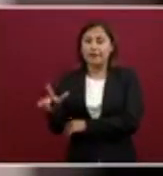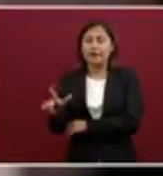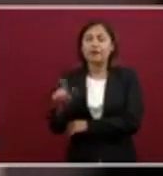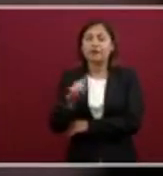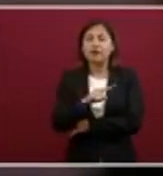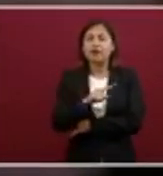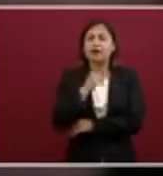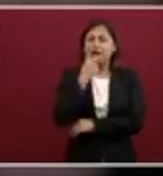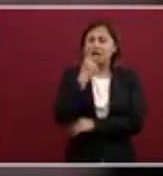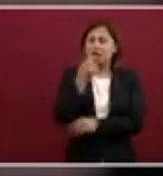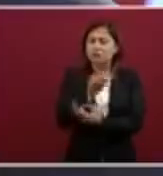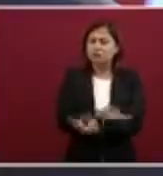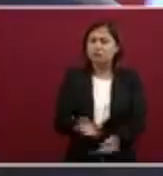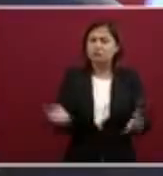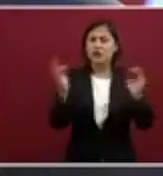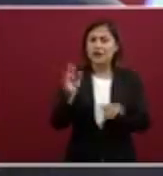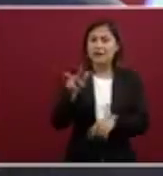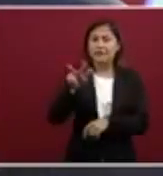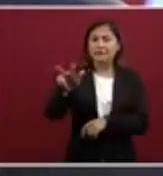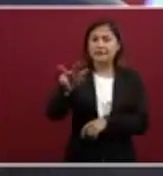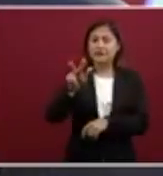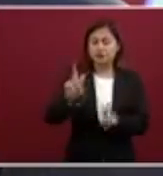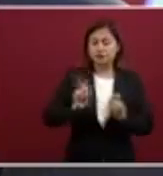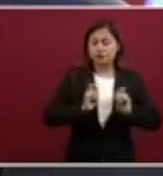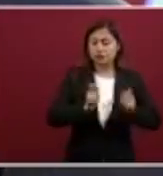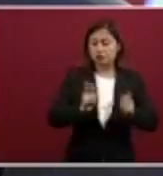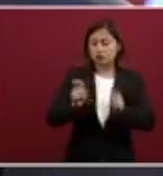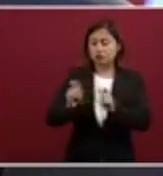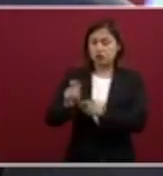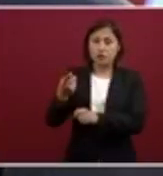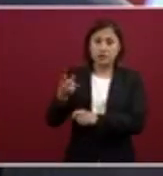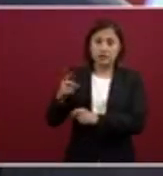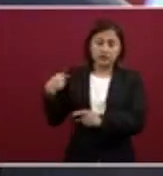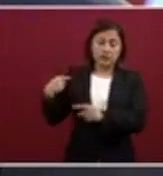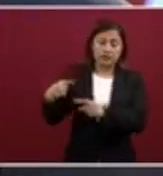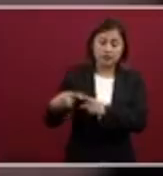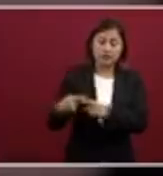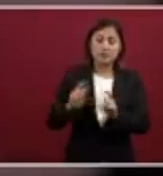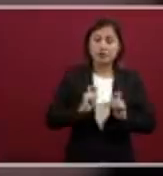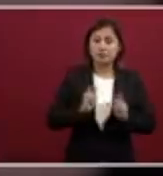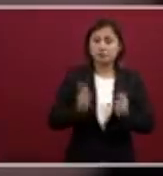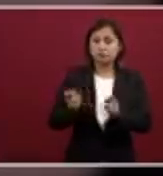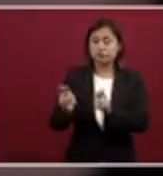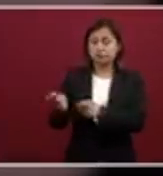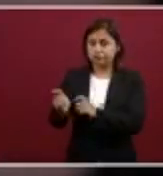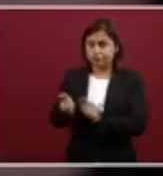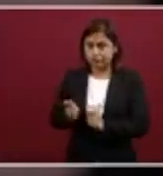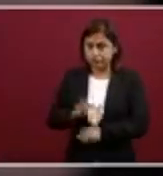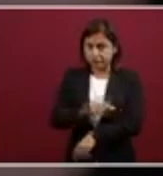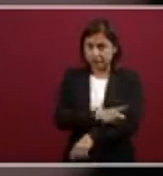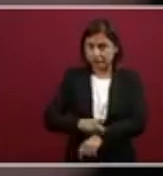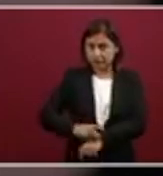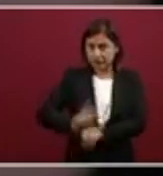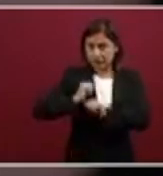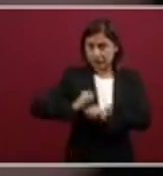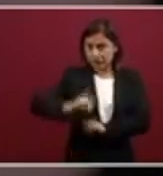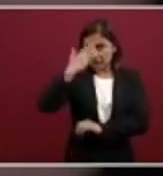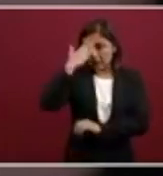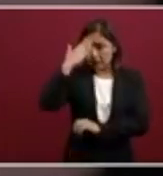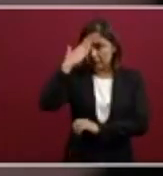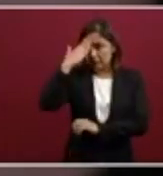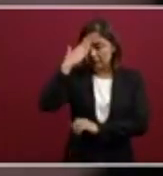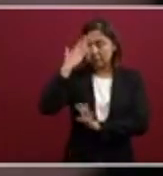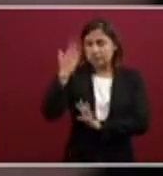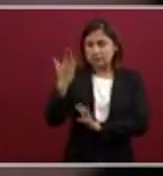18 delegados federales que se nombraron de diciembre para acá, ya durante su gobierno, podrían ser removidos